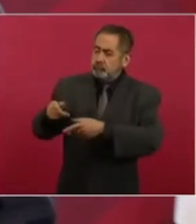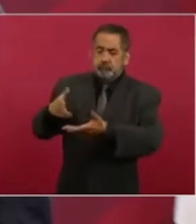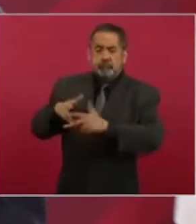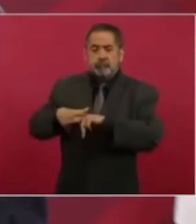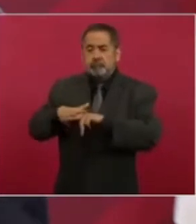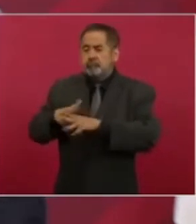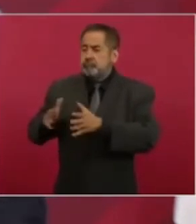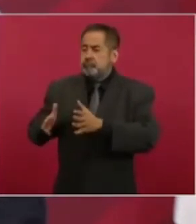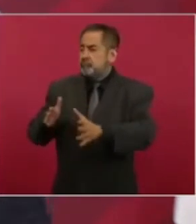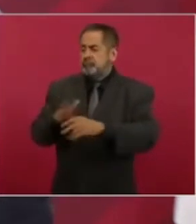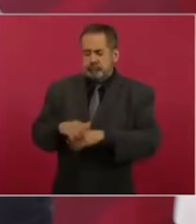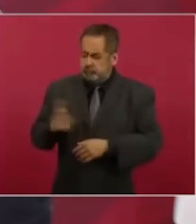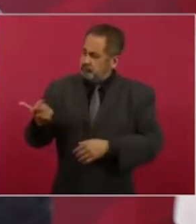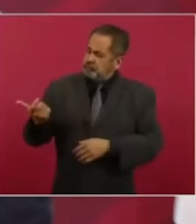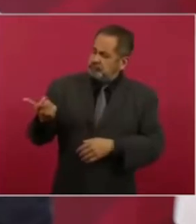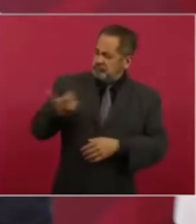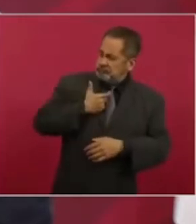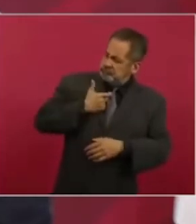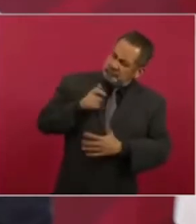es atracar,